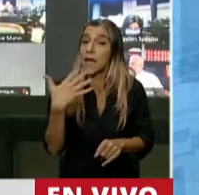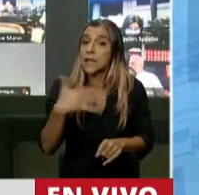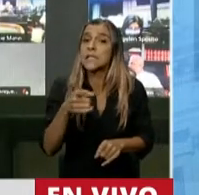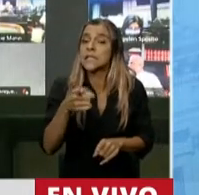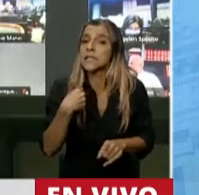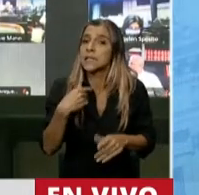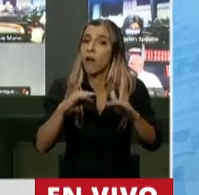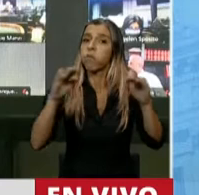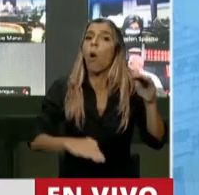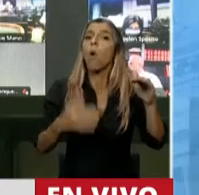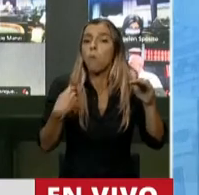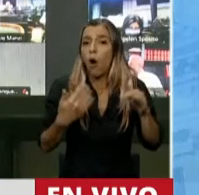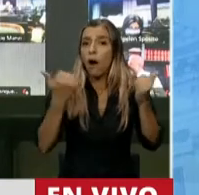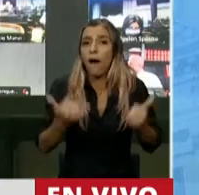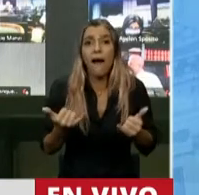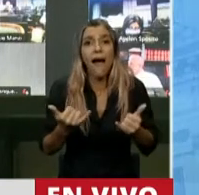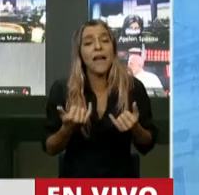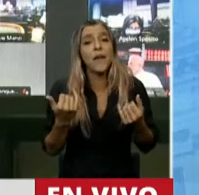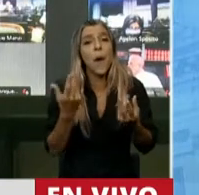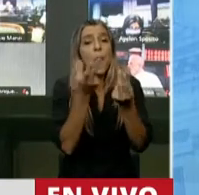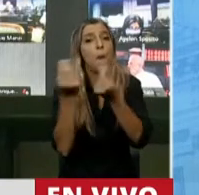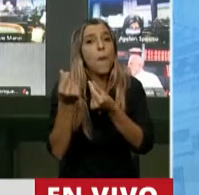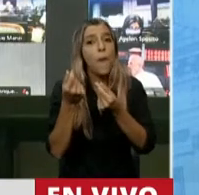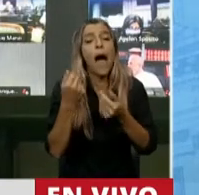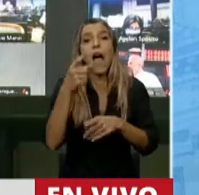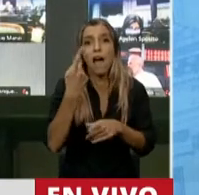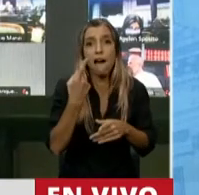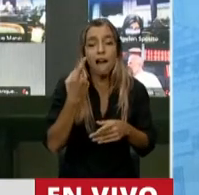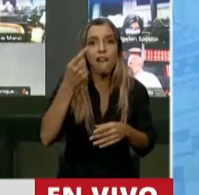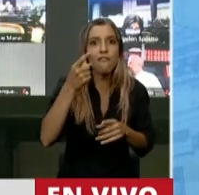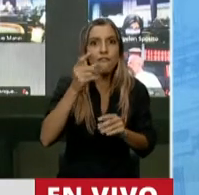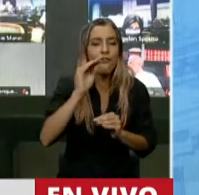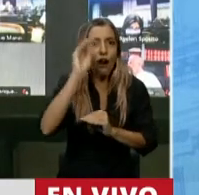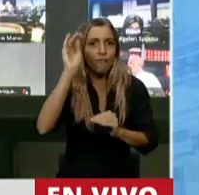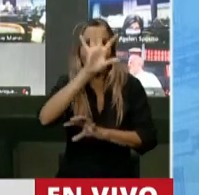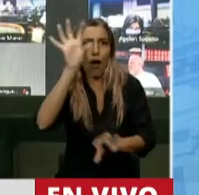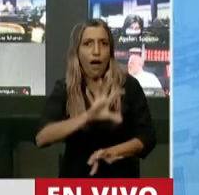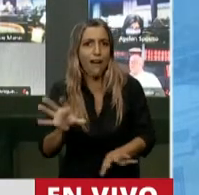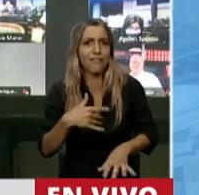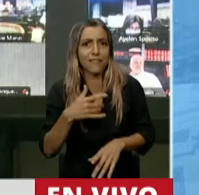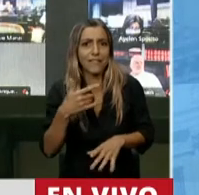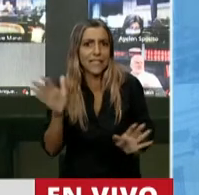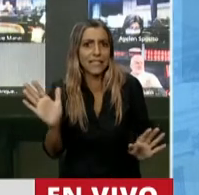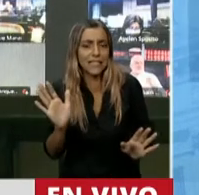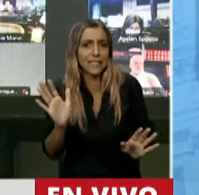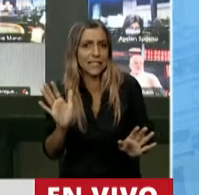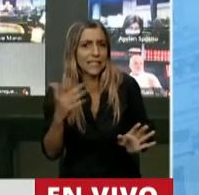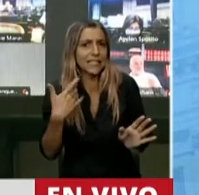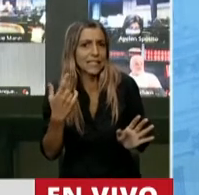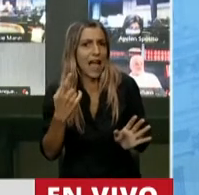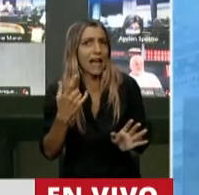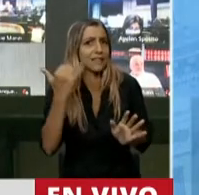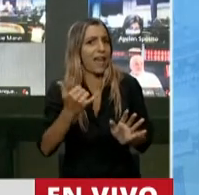van a tributar inmuebles con el mismo valor real de manera distinta, producto que muchas provincias tienen evaluaciones